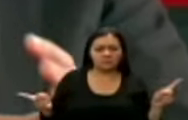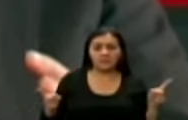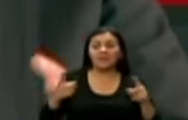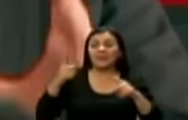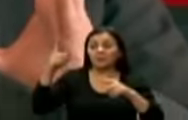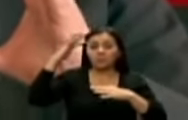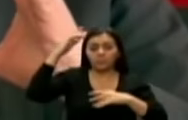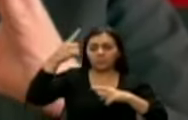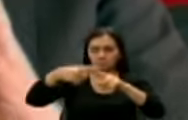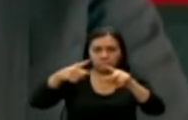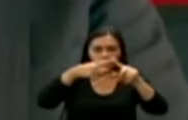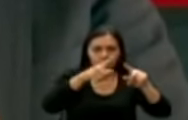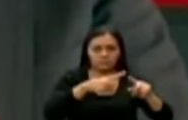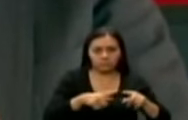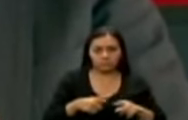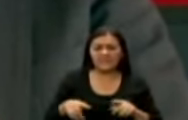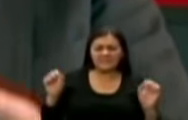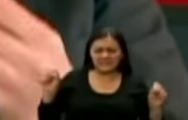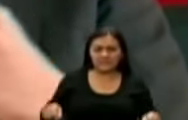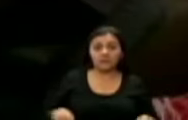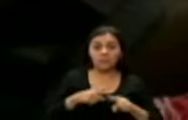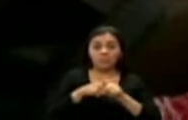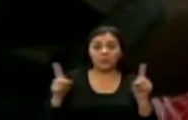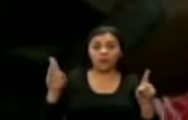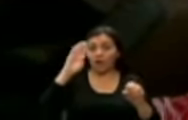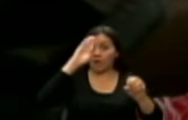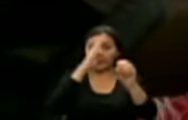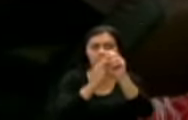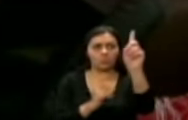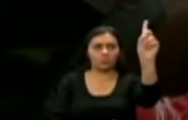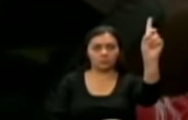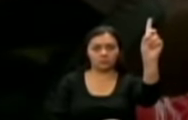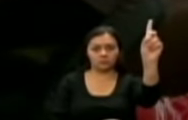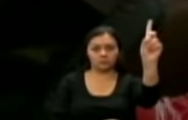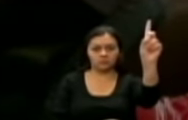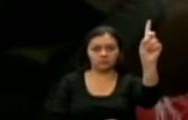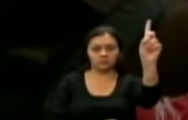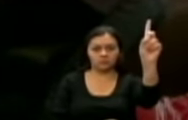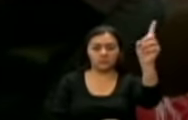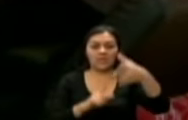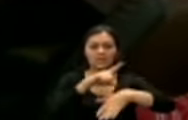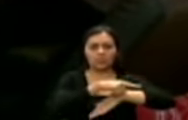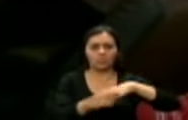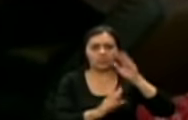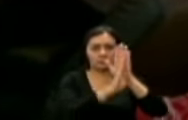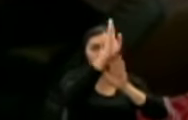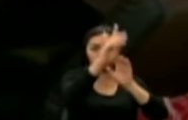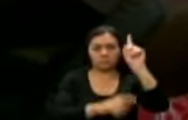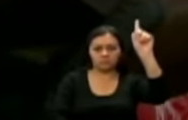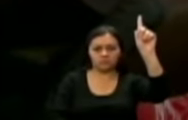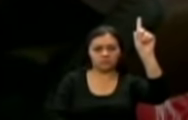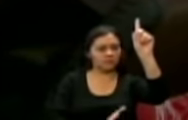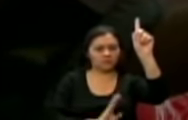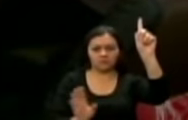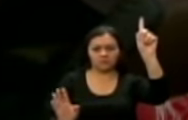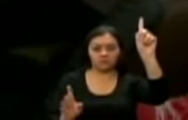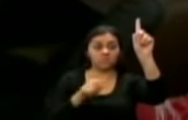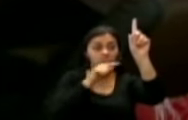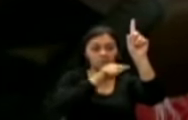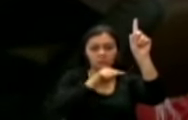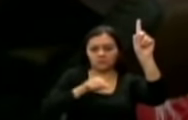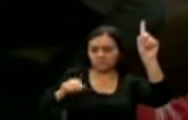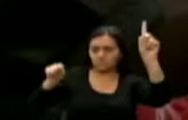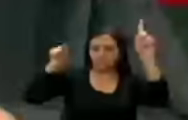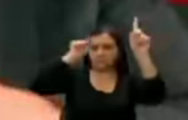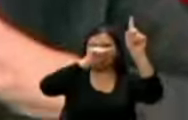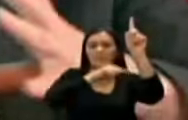de una corriente y que se necesitan, que por más que lleven adelante políticas diferentes, porque hay matices y a veces hay diferencias